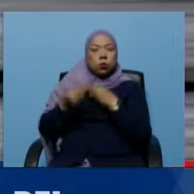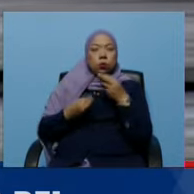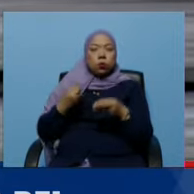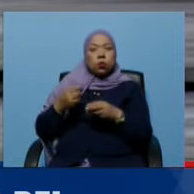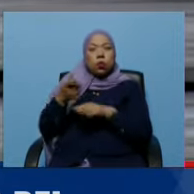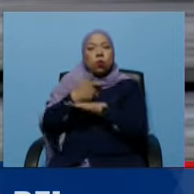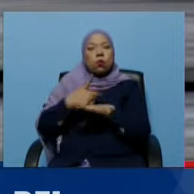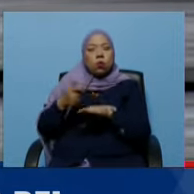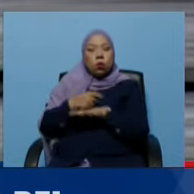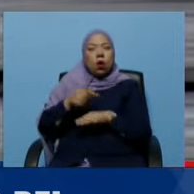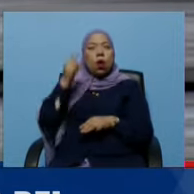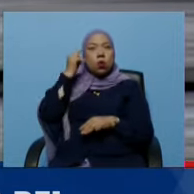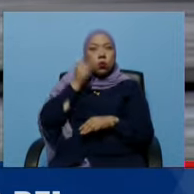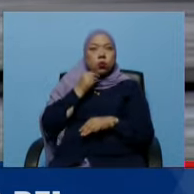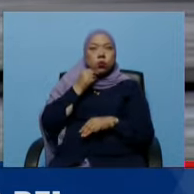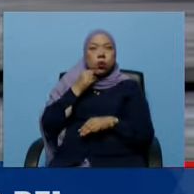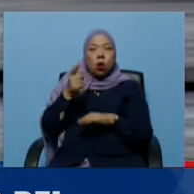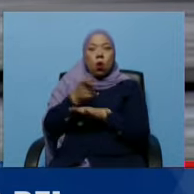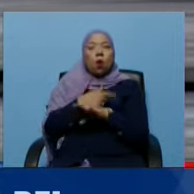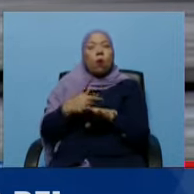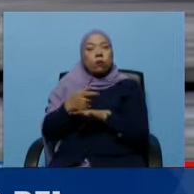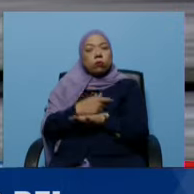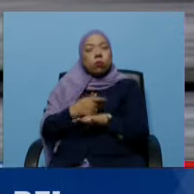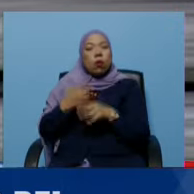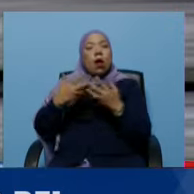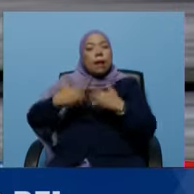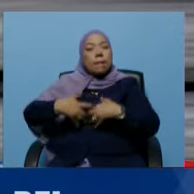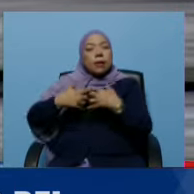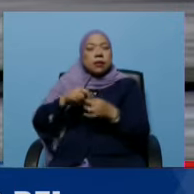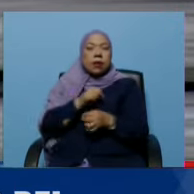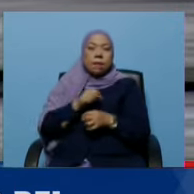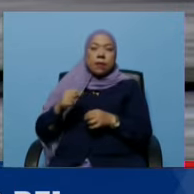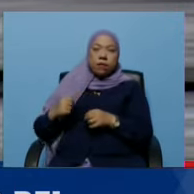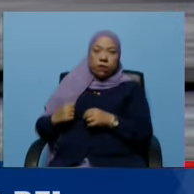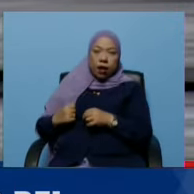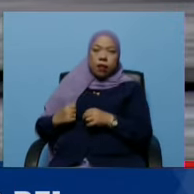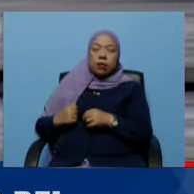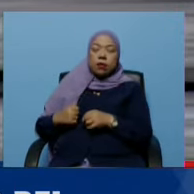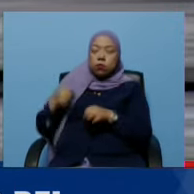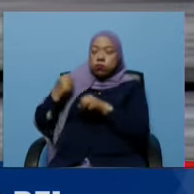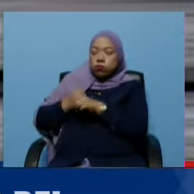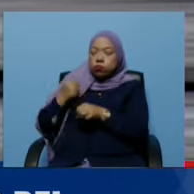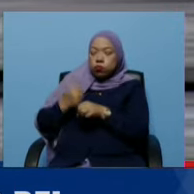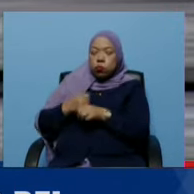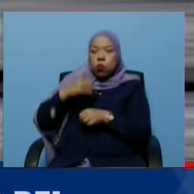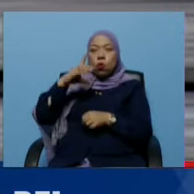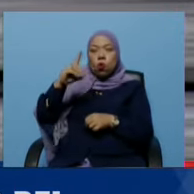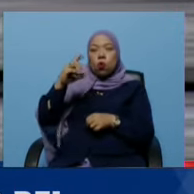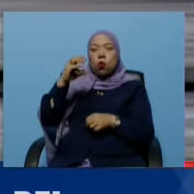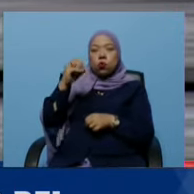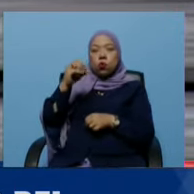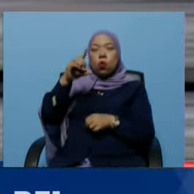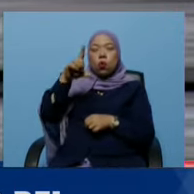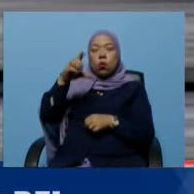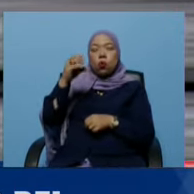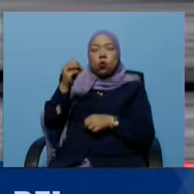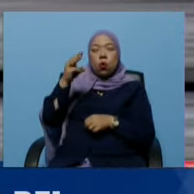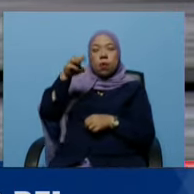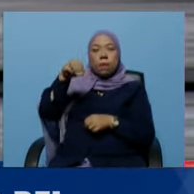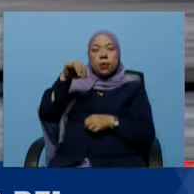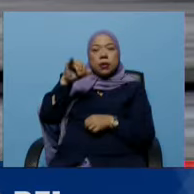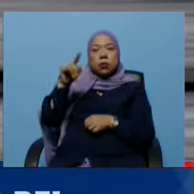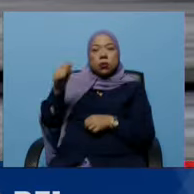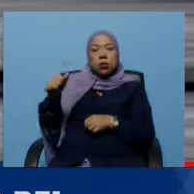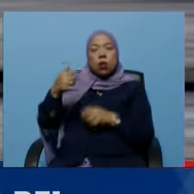la gobernación de Sucre, a su vez la gobernación de Sucre con una empresa privada, estamos explotando la dolomita que hoy en día estamos comprando a través